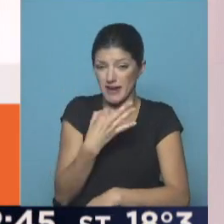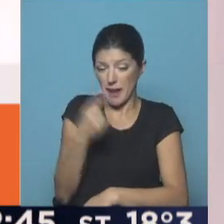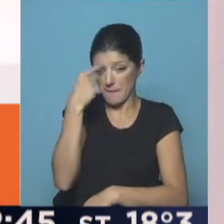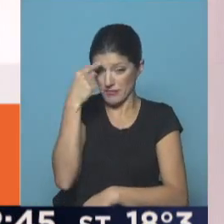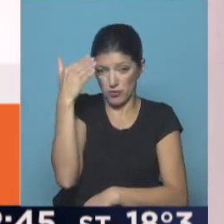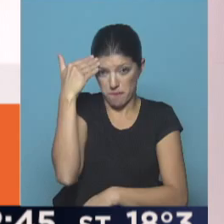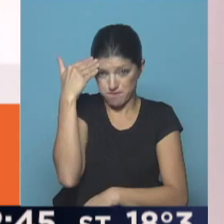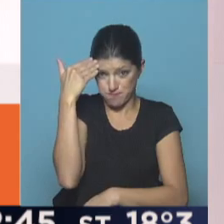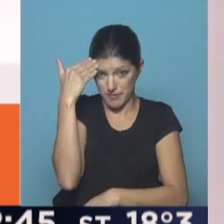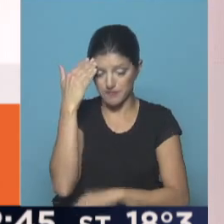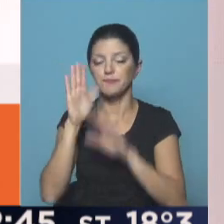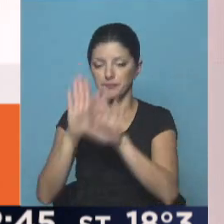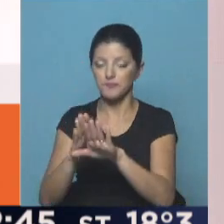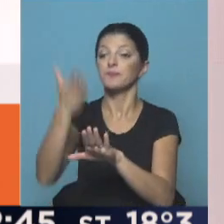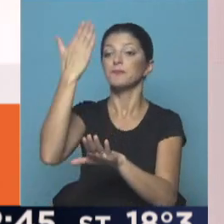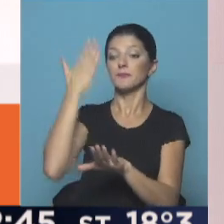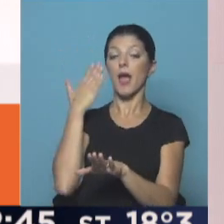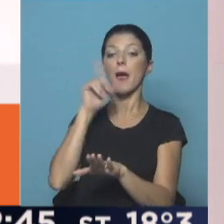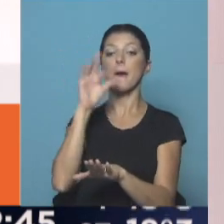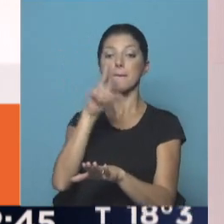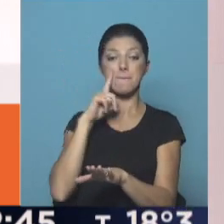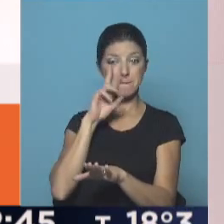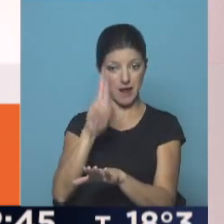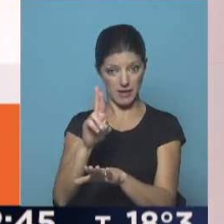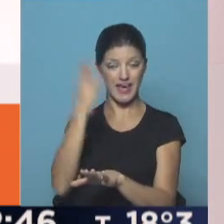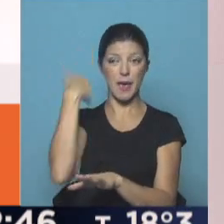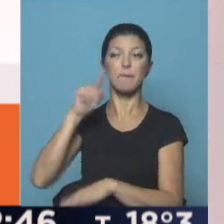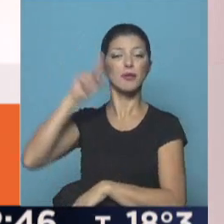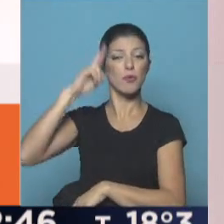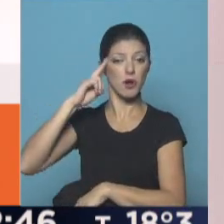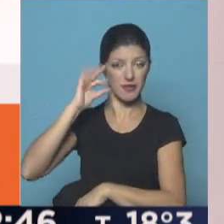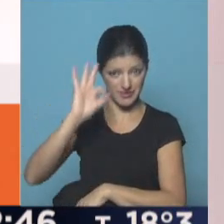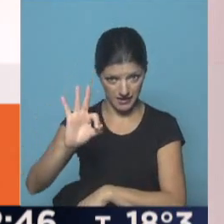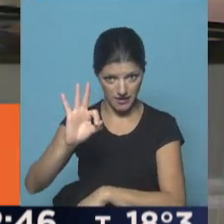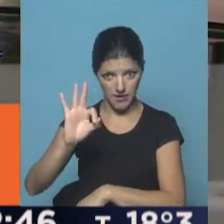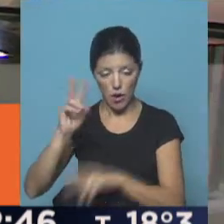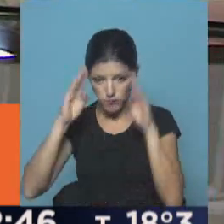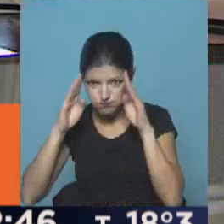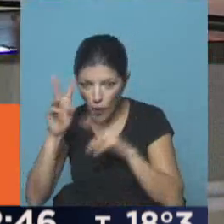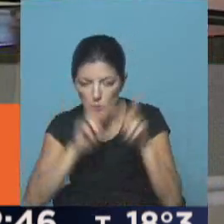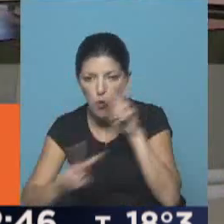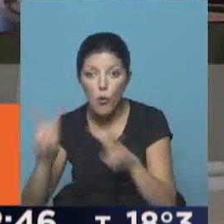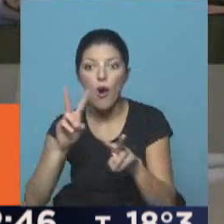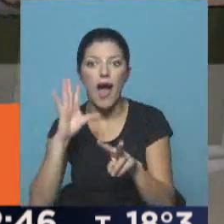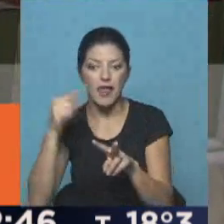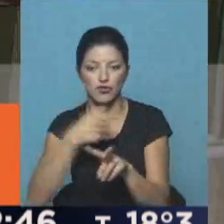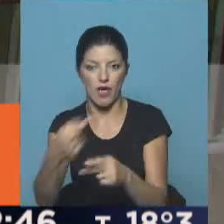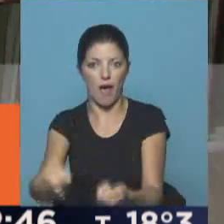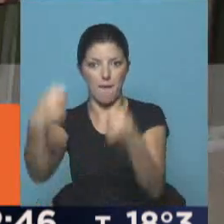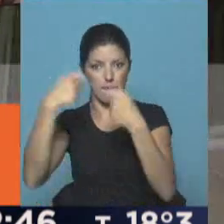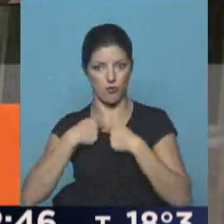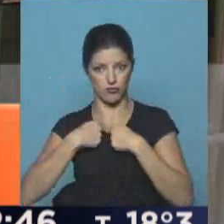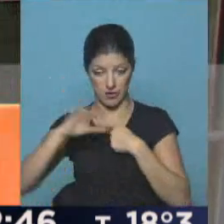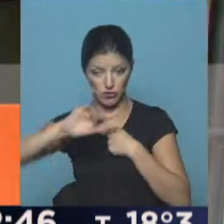como Tony Blair canalizó una energía social en los años 90, que yo creo que fue positiva para que gane